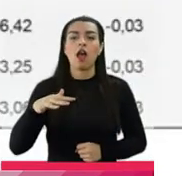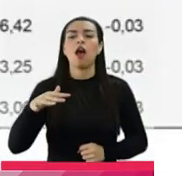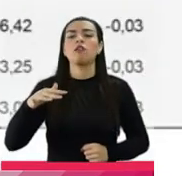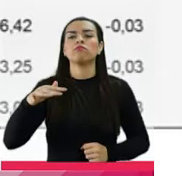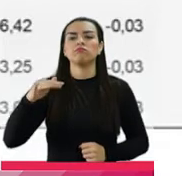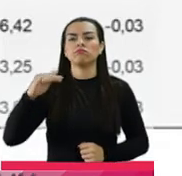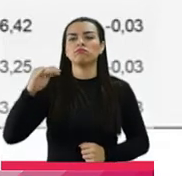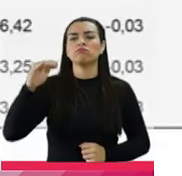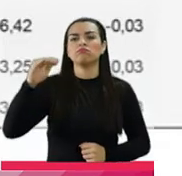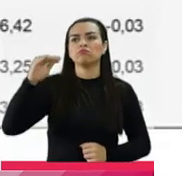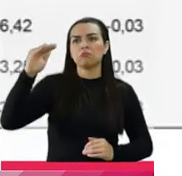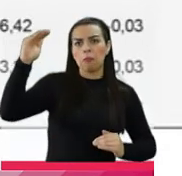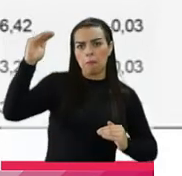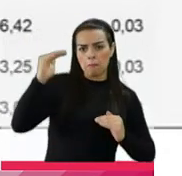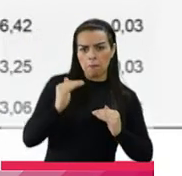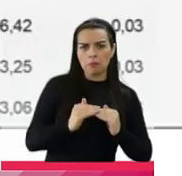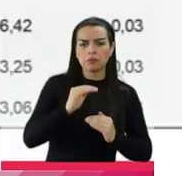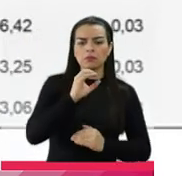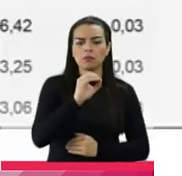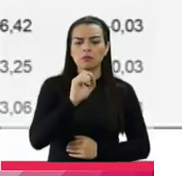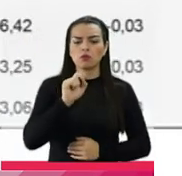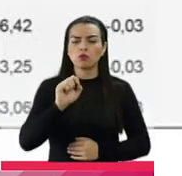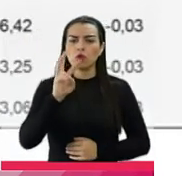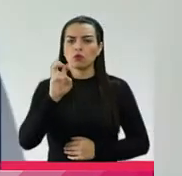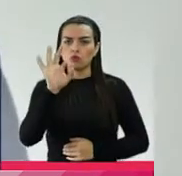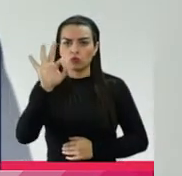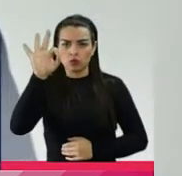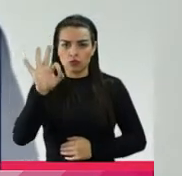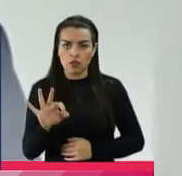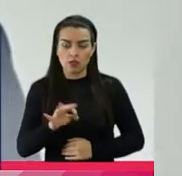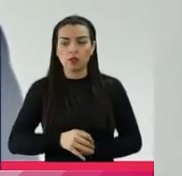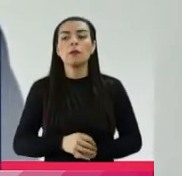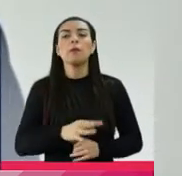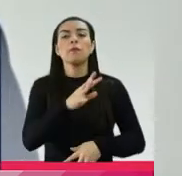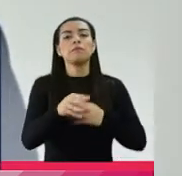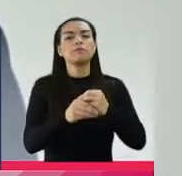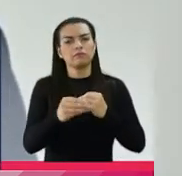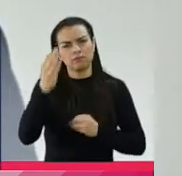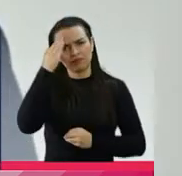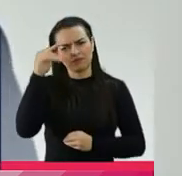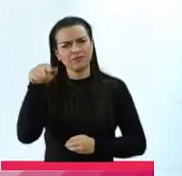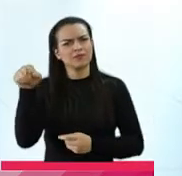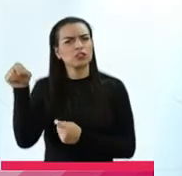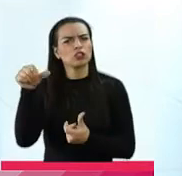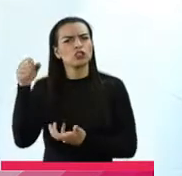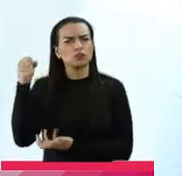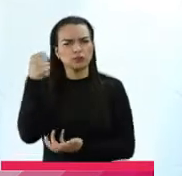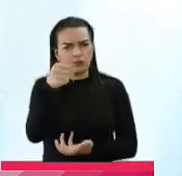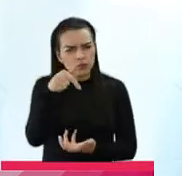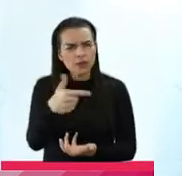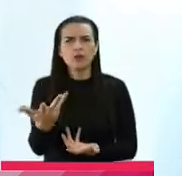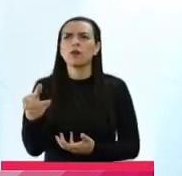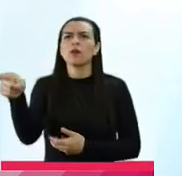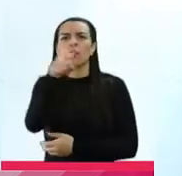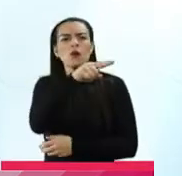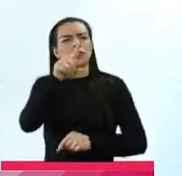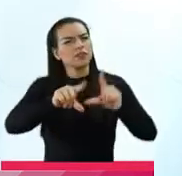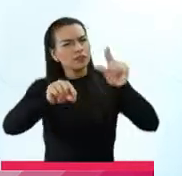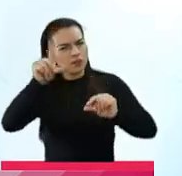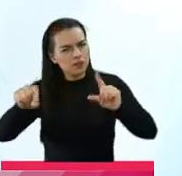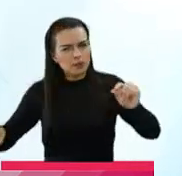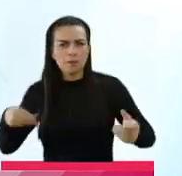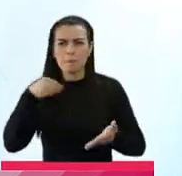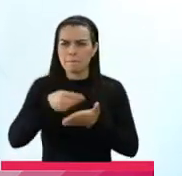-0.08%. Hay una contribución negativa de los esquemas de subsidios y descuentos por pronto pago. En cambio, los vehículos aumentaron de